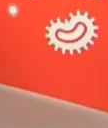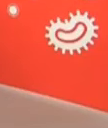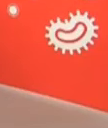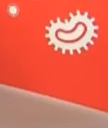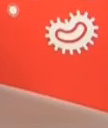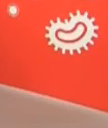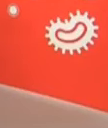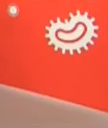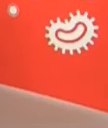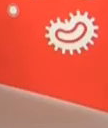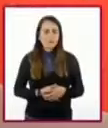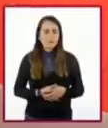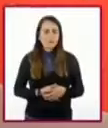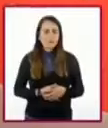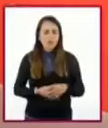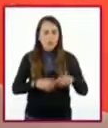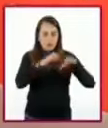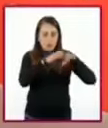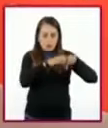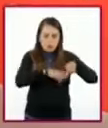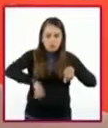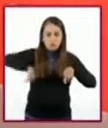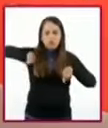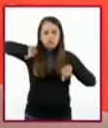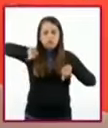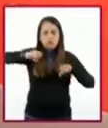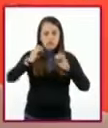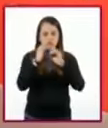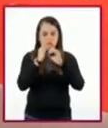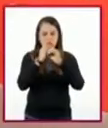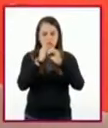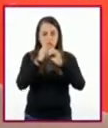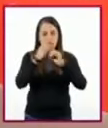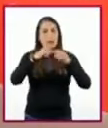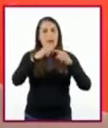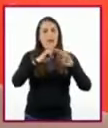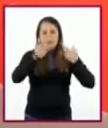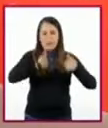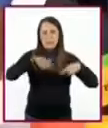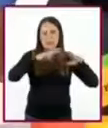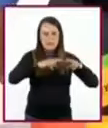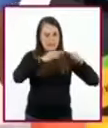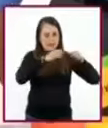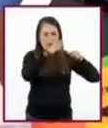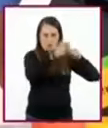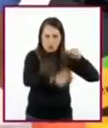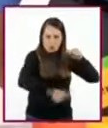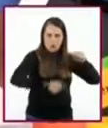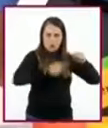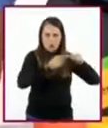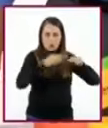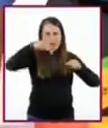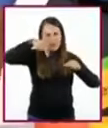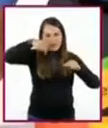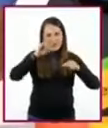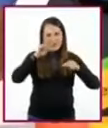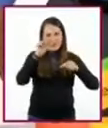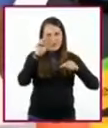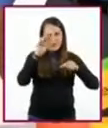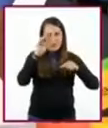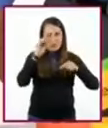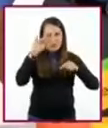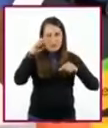Cada manguera representa un ciclo. Tenemos aquí el ciclo del nitrógeno,